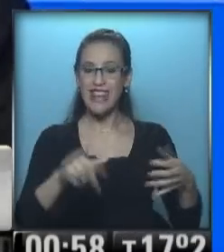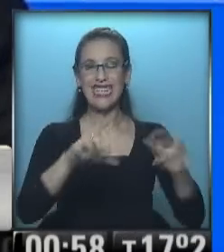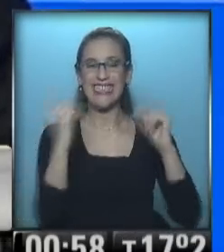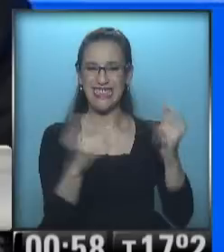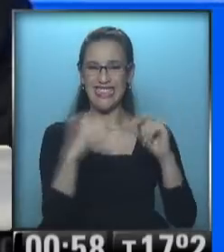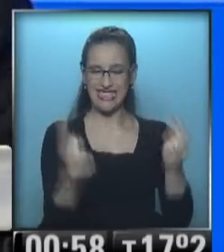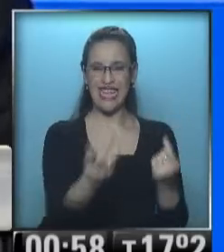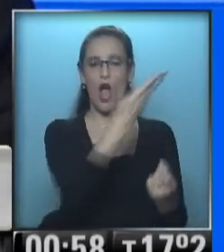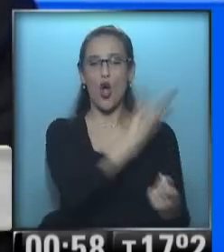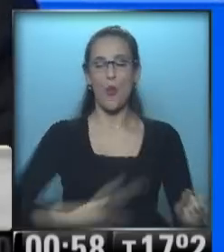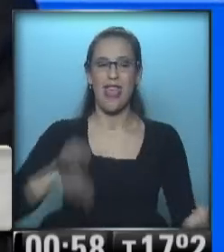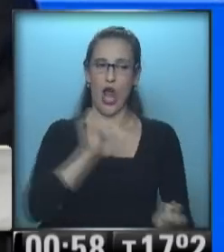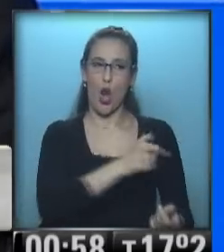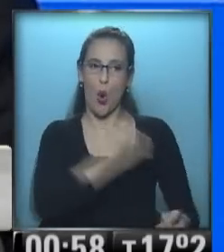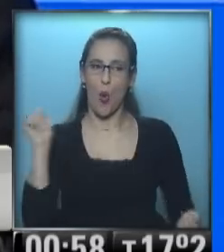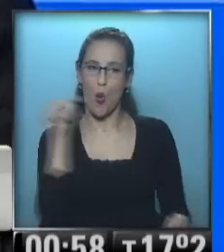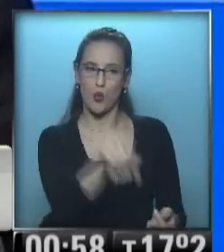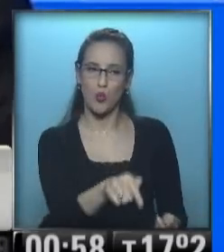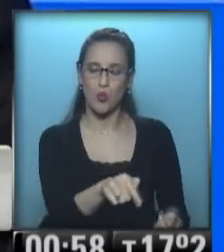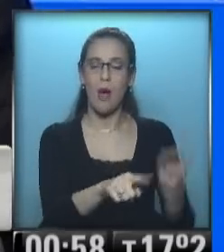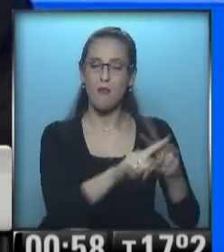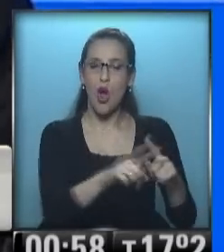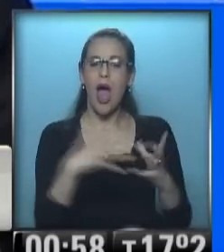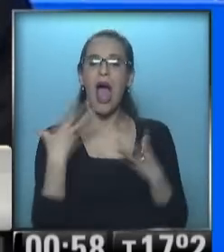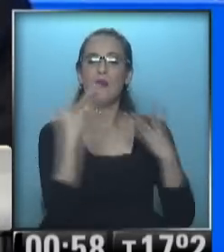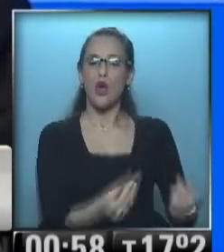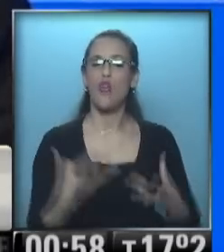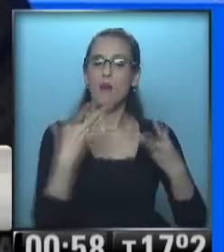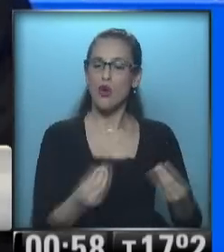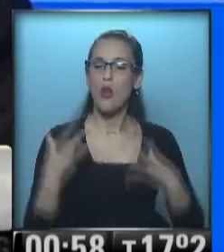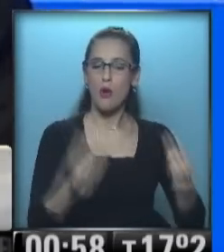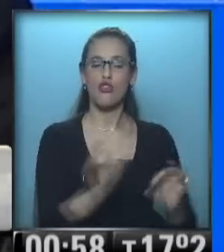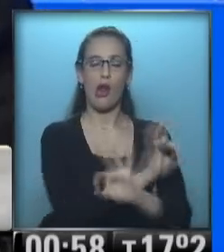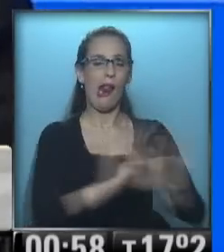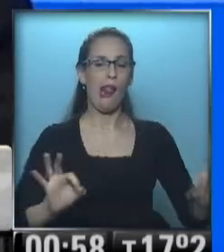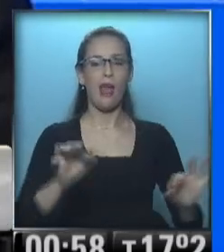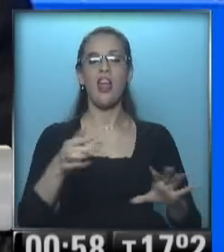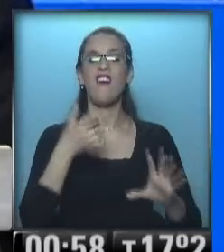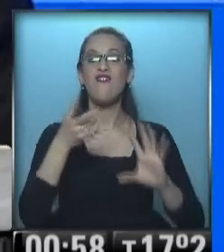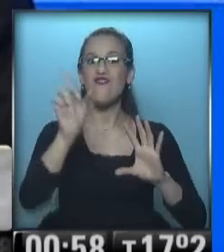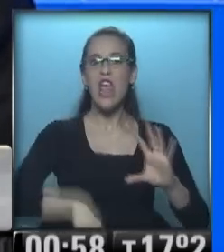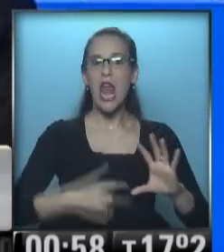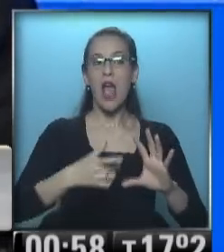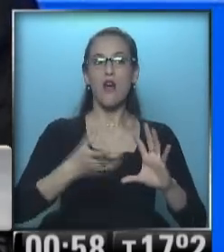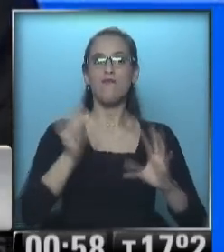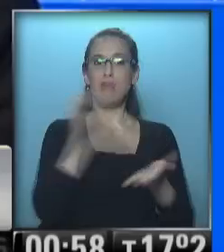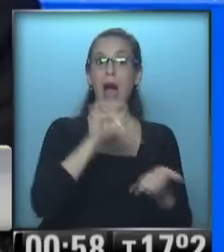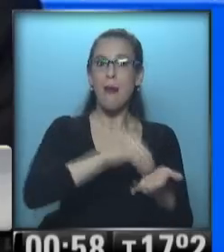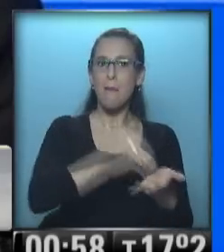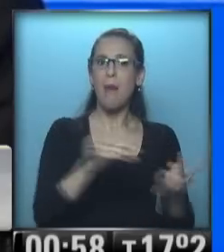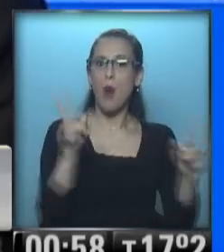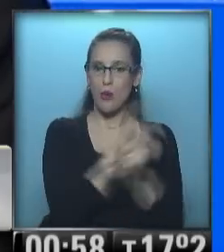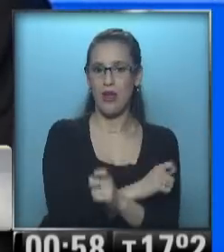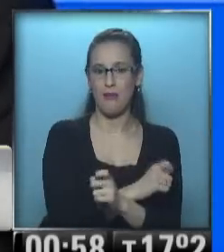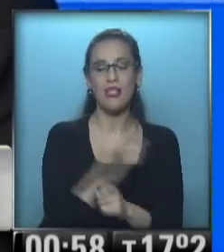por Vladimir Putin por no realizar aportes que permitan bajar la tensión en la región y generar un clima de paz. Ucrania, recordemos,